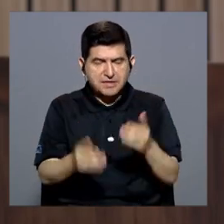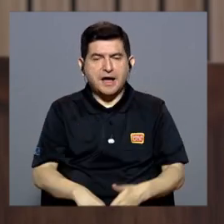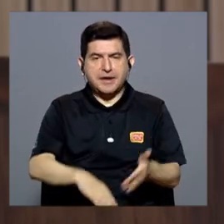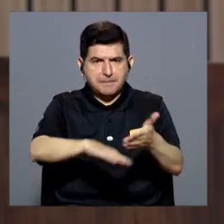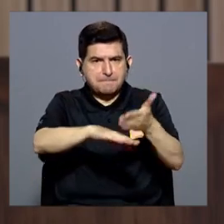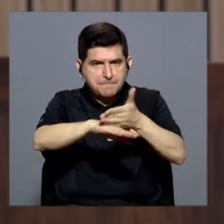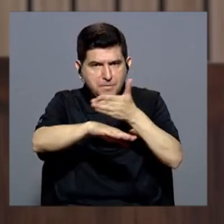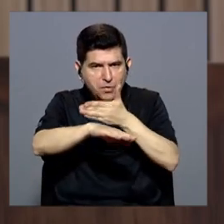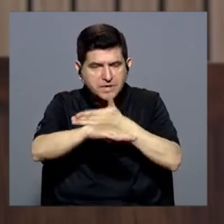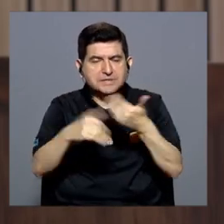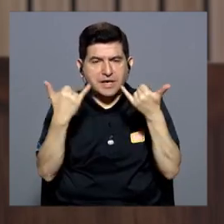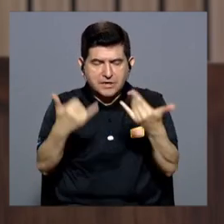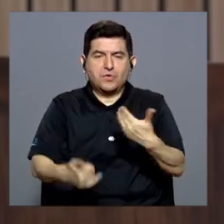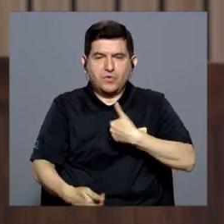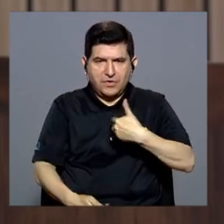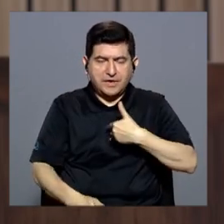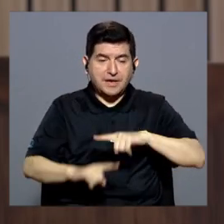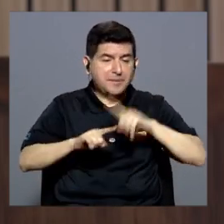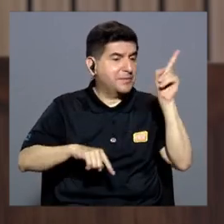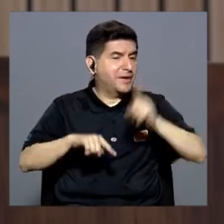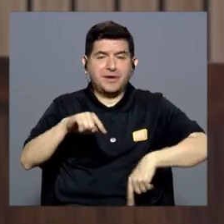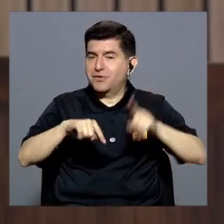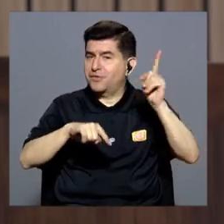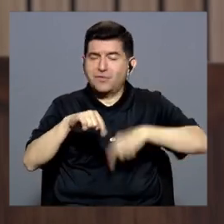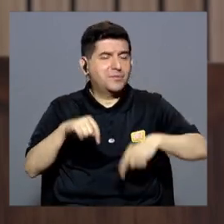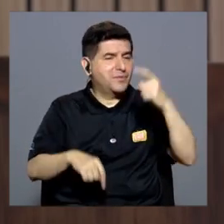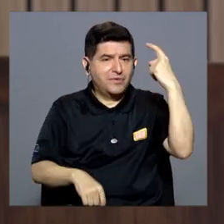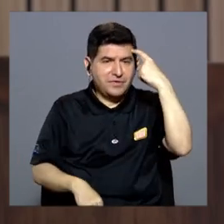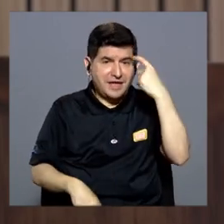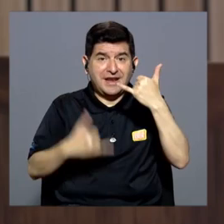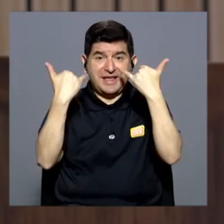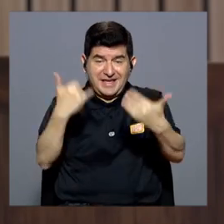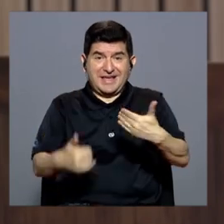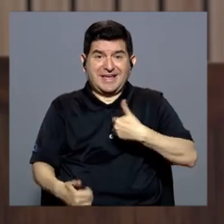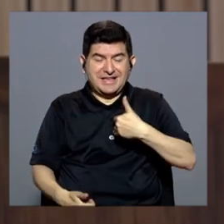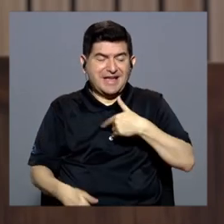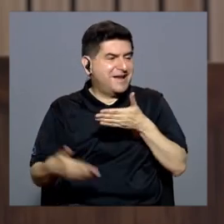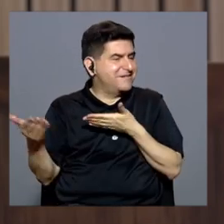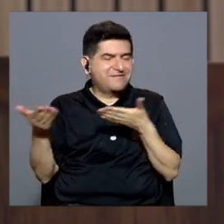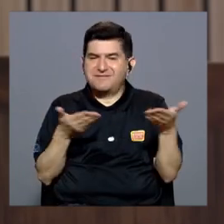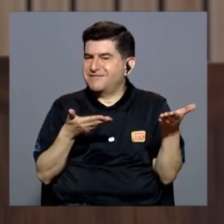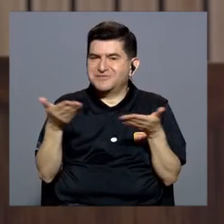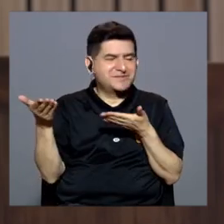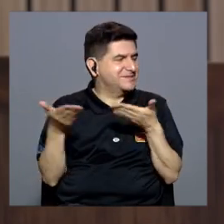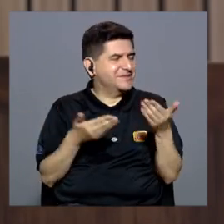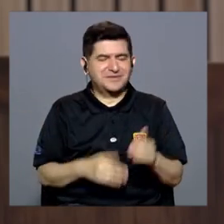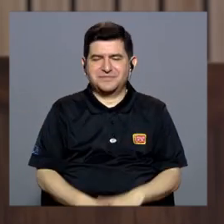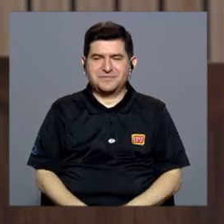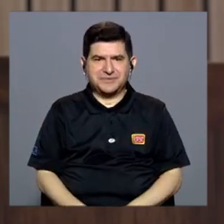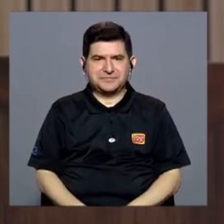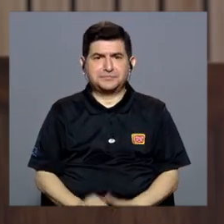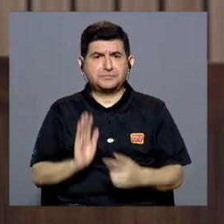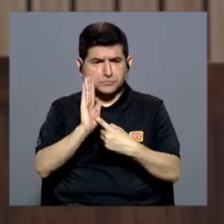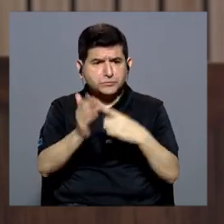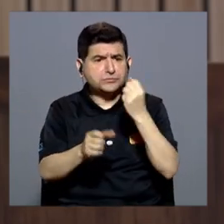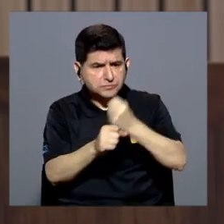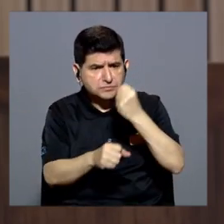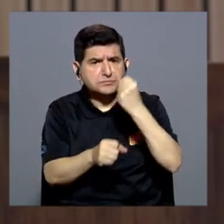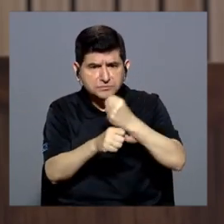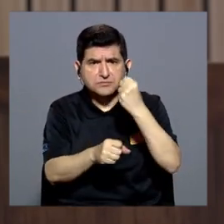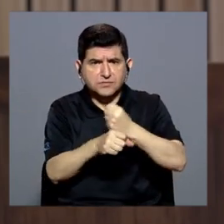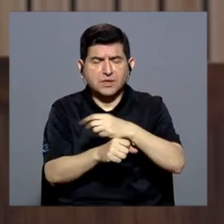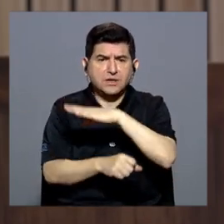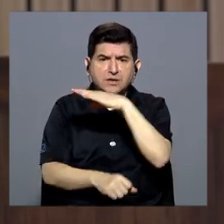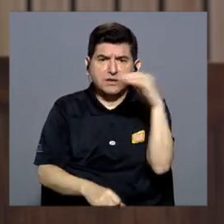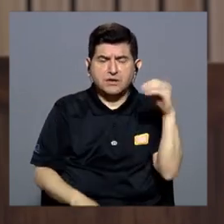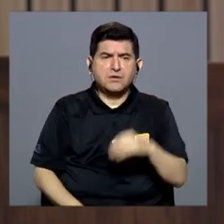mejorar lo que tenemos, pero no podemos pensar que lo que ya tenemos no sirve, porque ha demostrado que el trabajo y